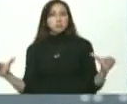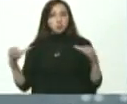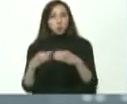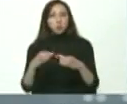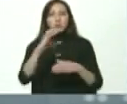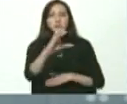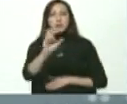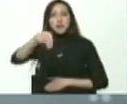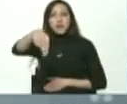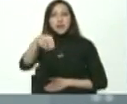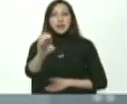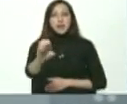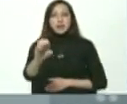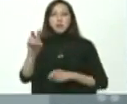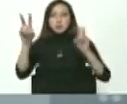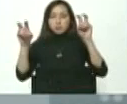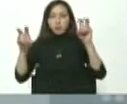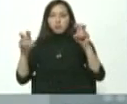Electoral.